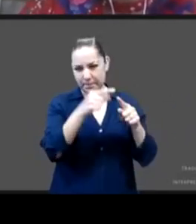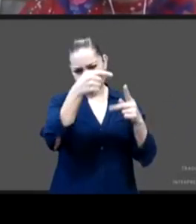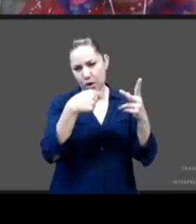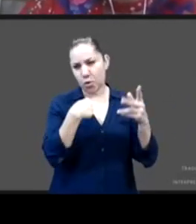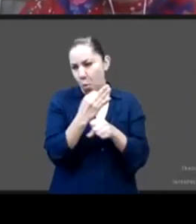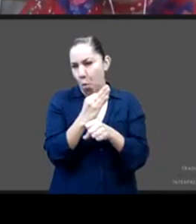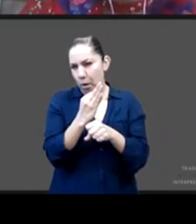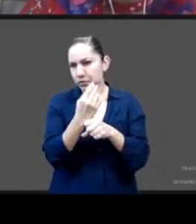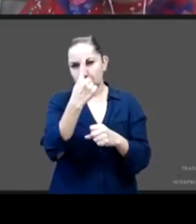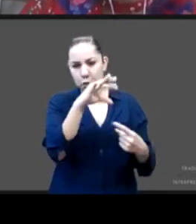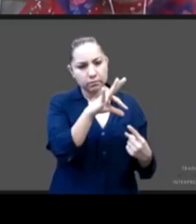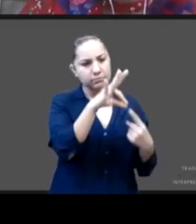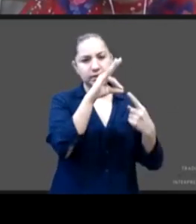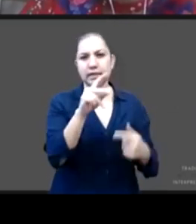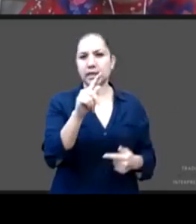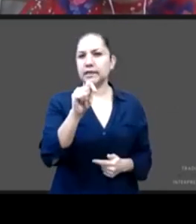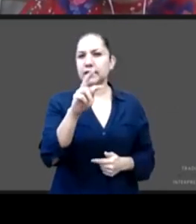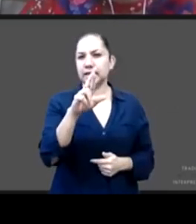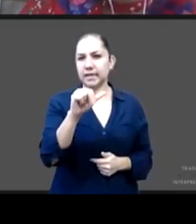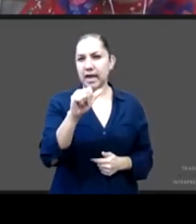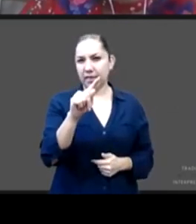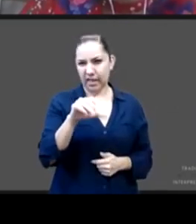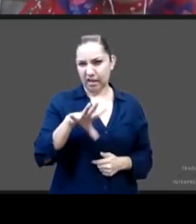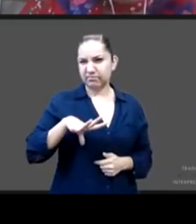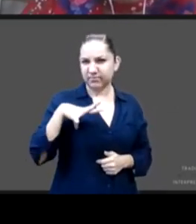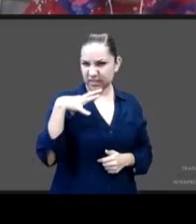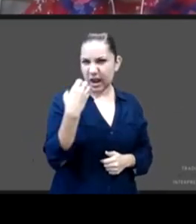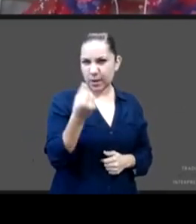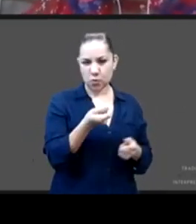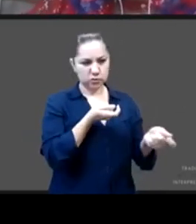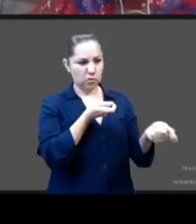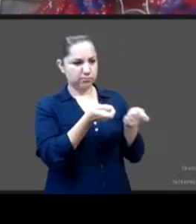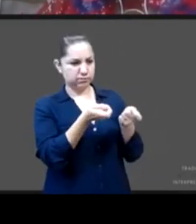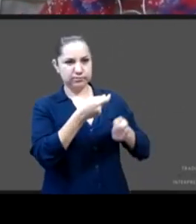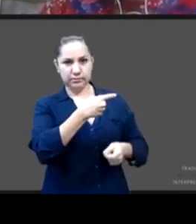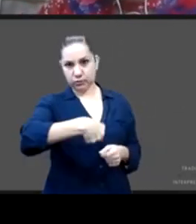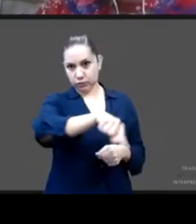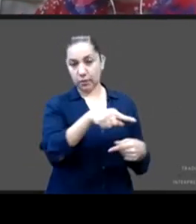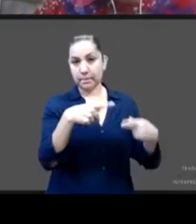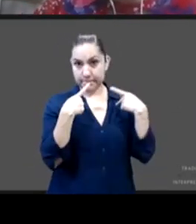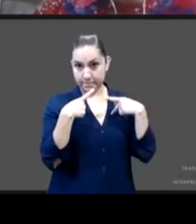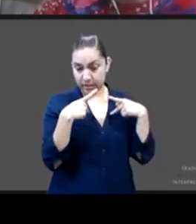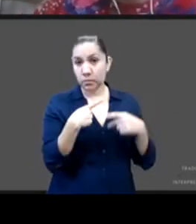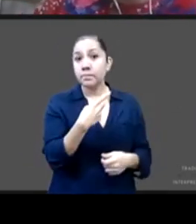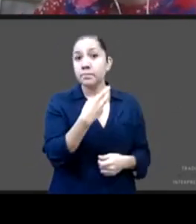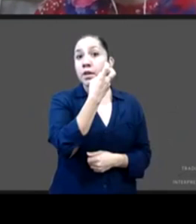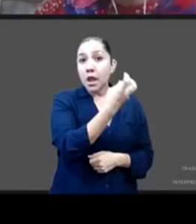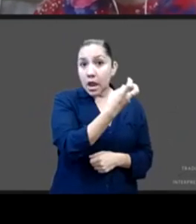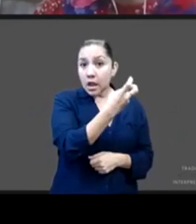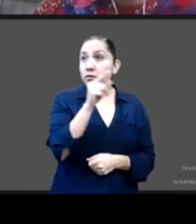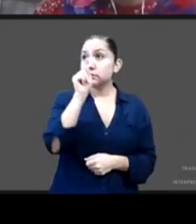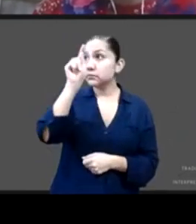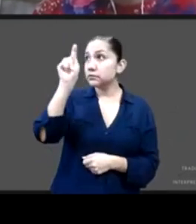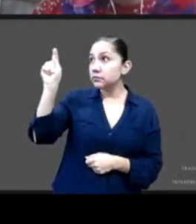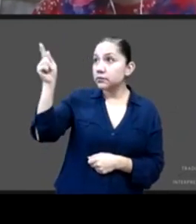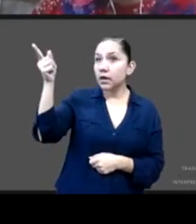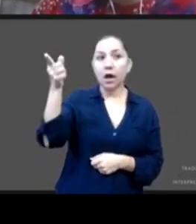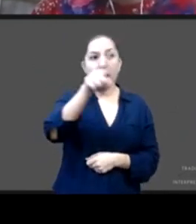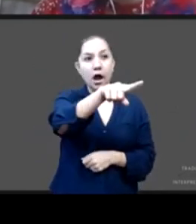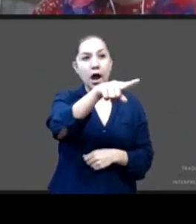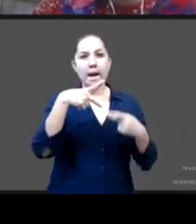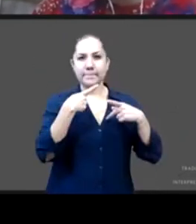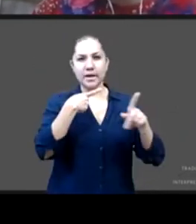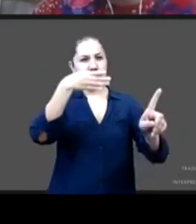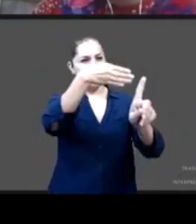personas, ha ido cambiando el perfil de las víctimas. La trata